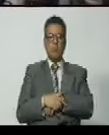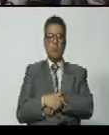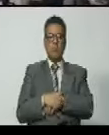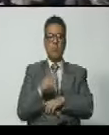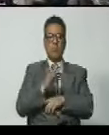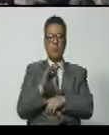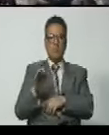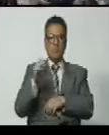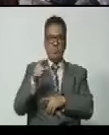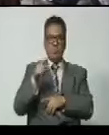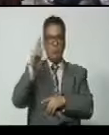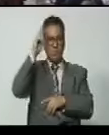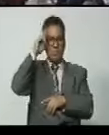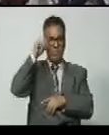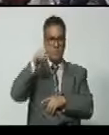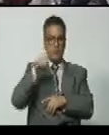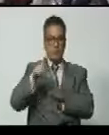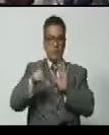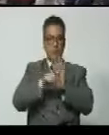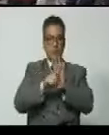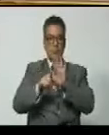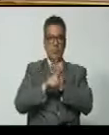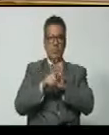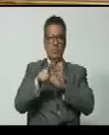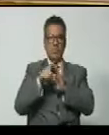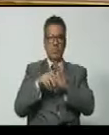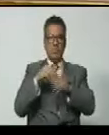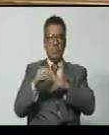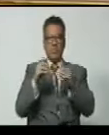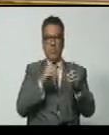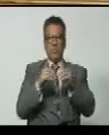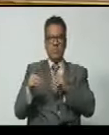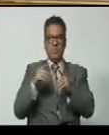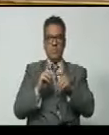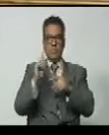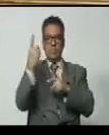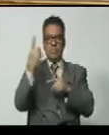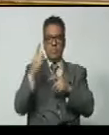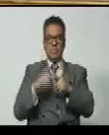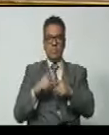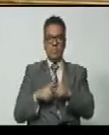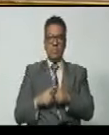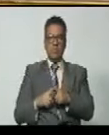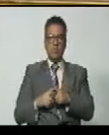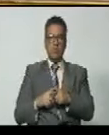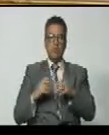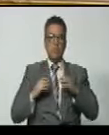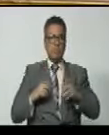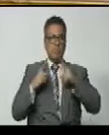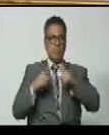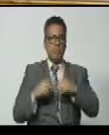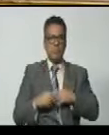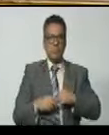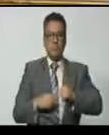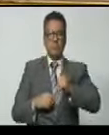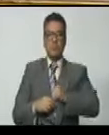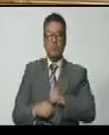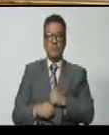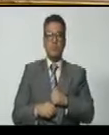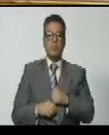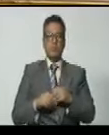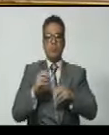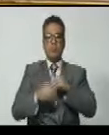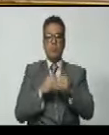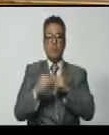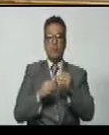Perfecto. En razón de que esta ley, que va a ser discutida en primera ocasión, en esta oportunidad,